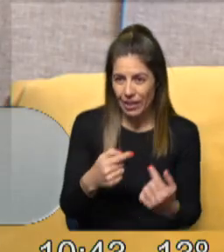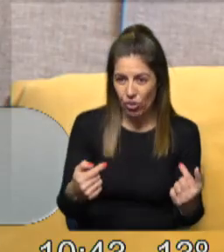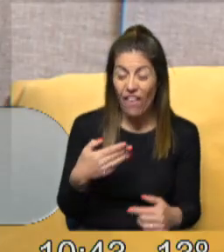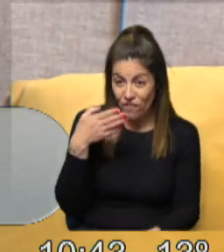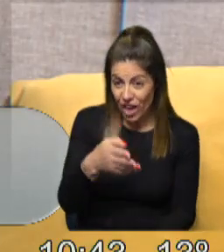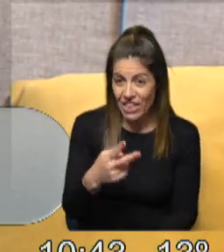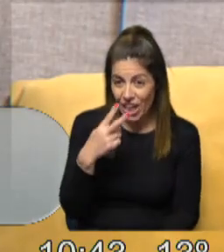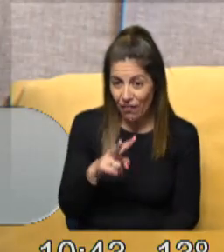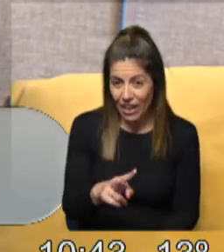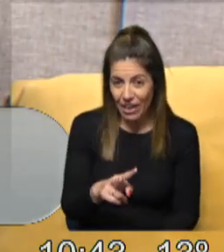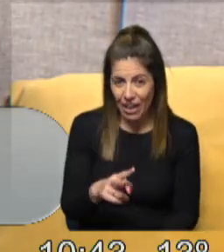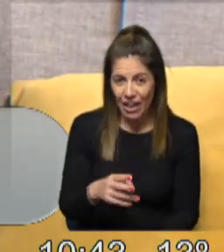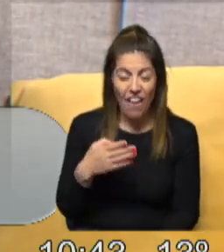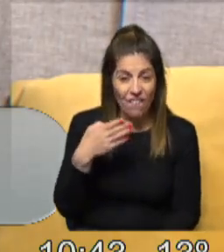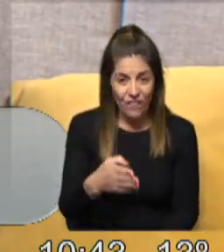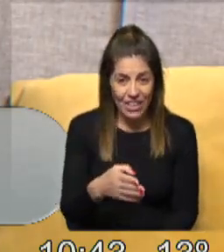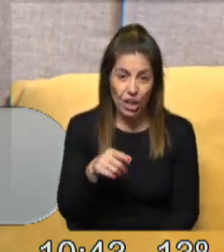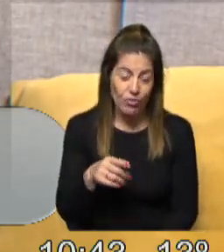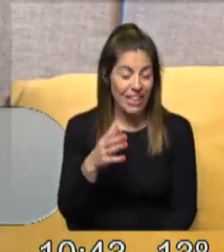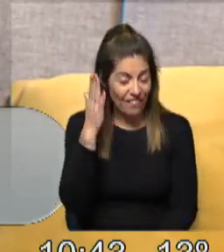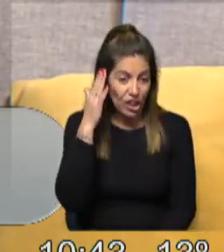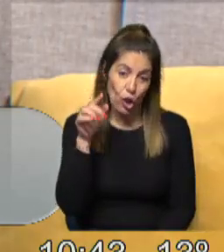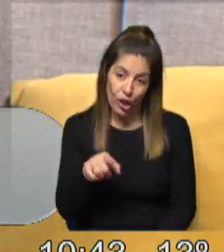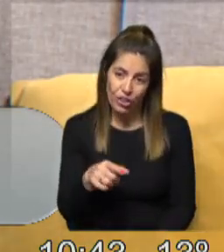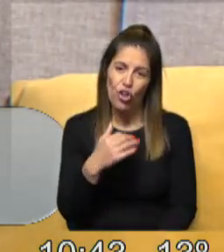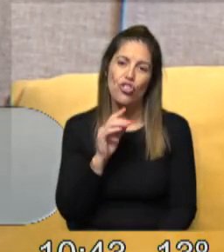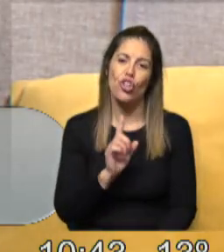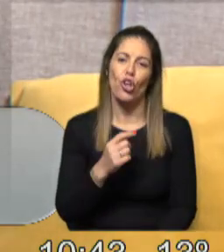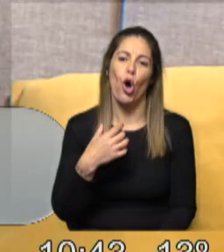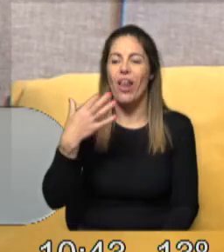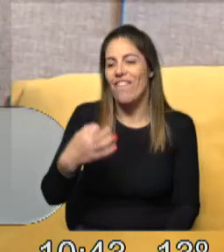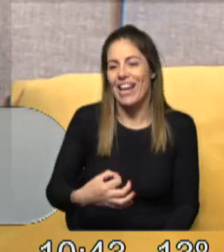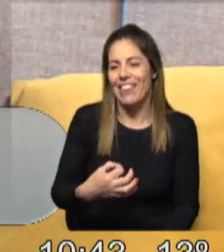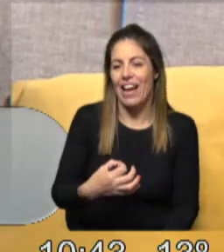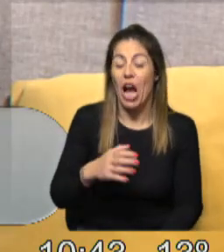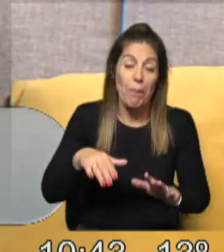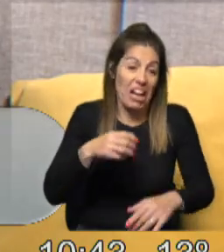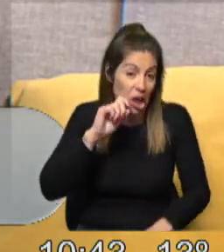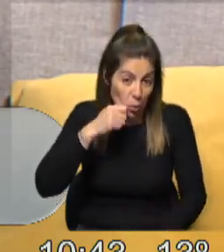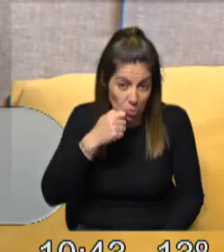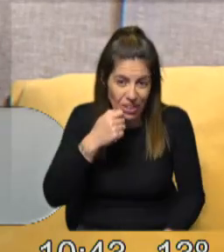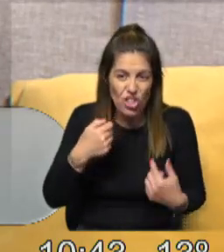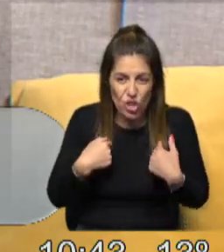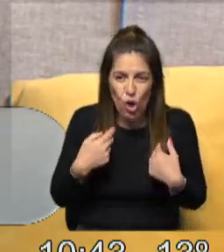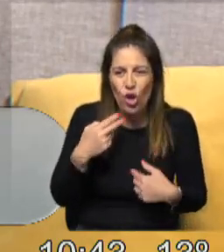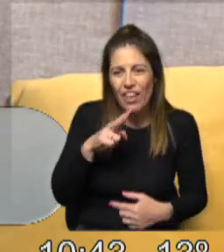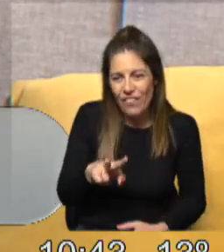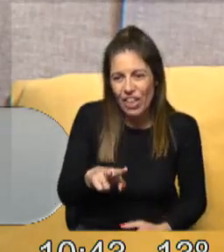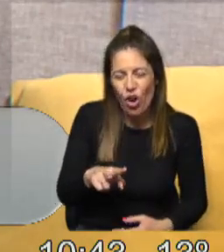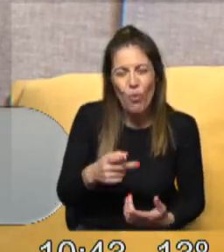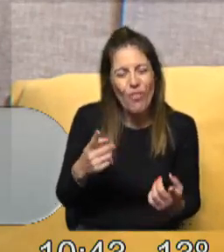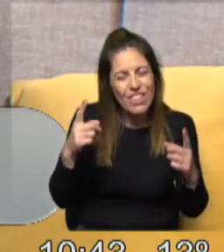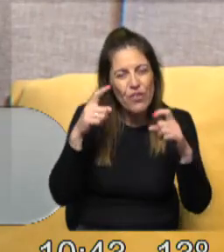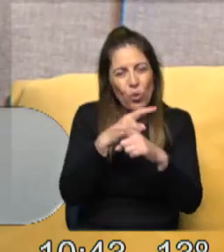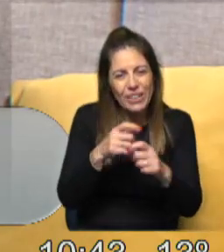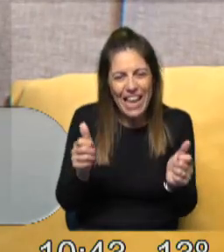verla, y vayan a verla con esos reparos. Yo no tengo la verdad absoluta. De repente les gusta, pero yo lo que veo es mucha dificultad